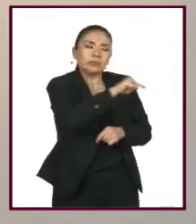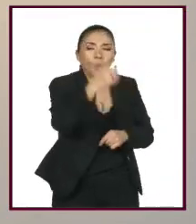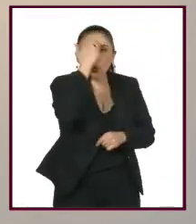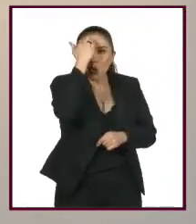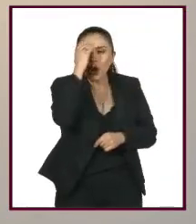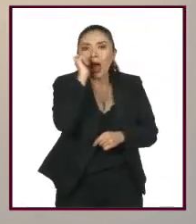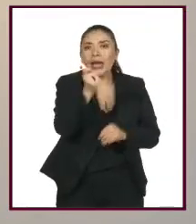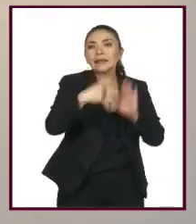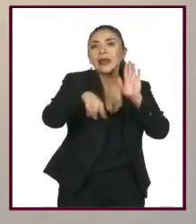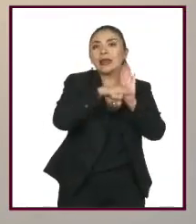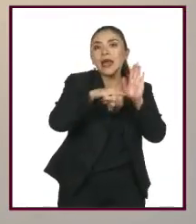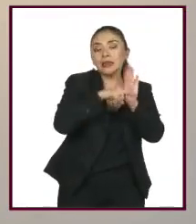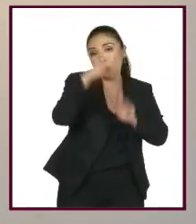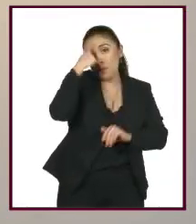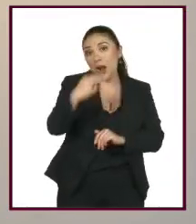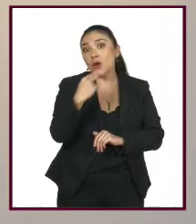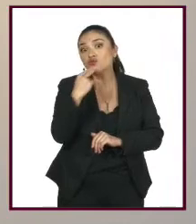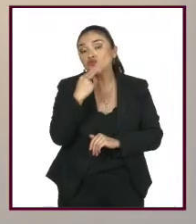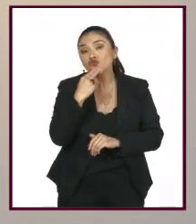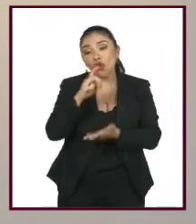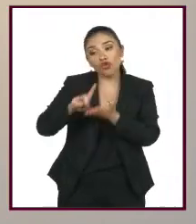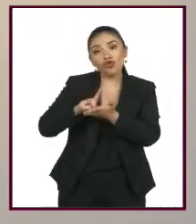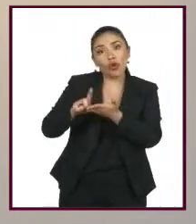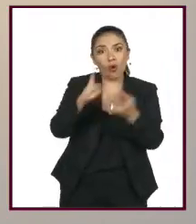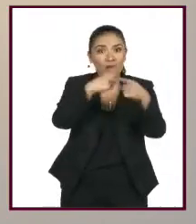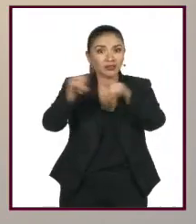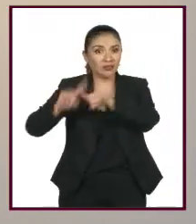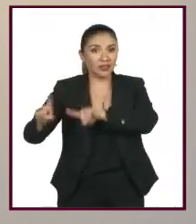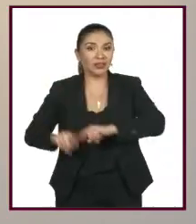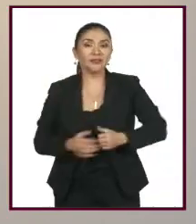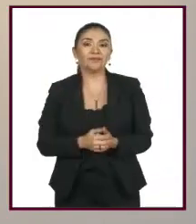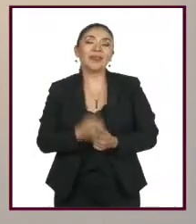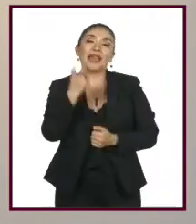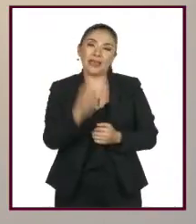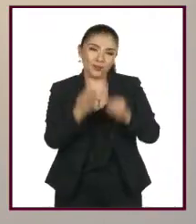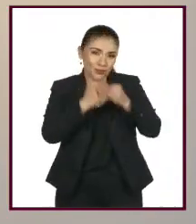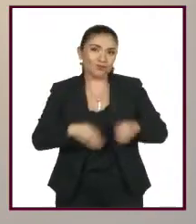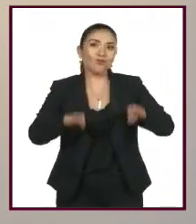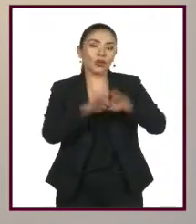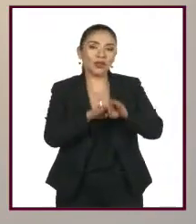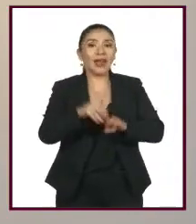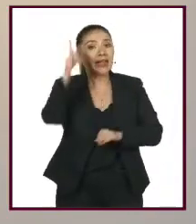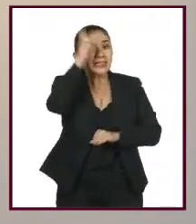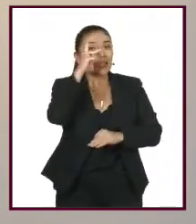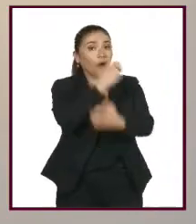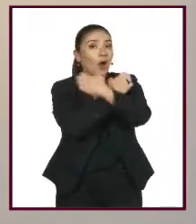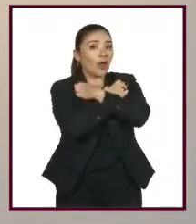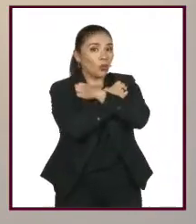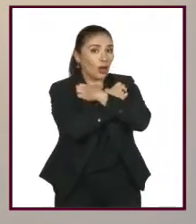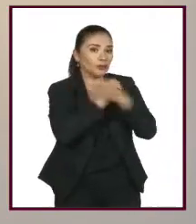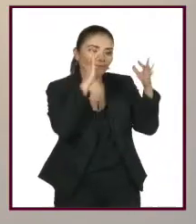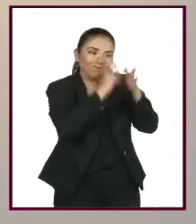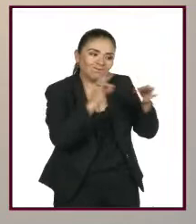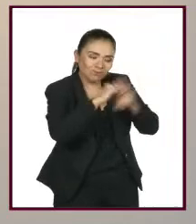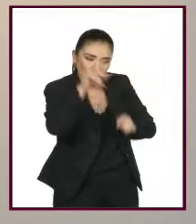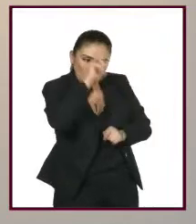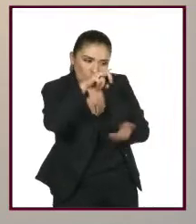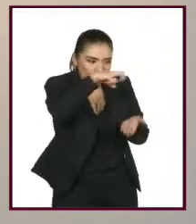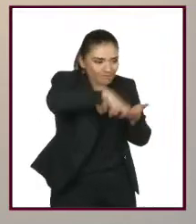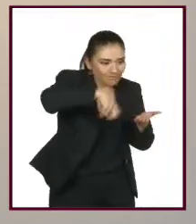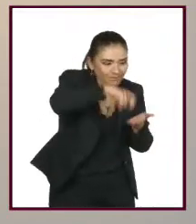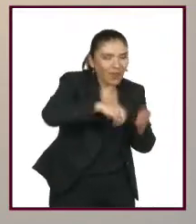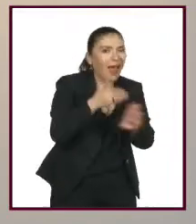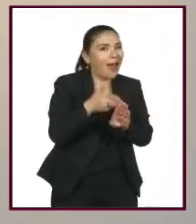que tiene el consumo de esta y otras sustancias. Es importante psicoeducar, brindar orientación